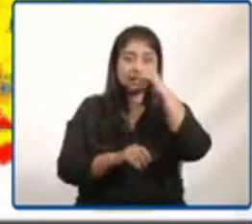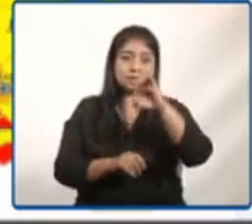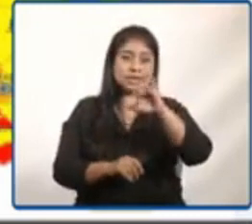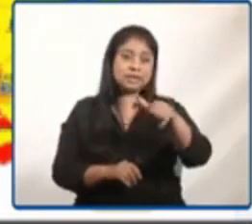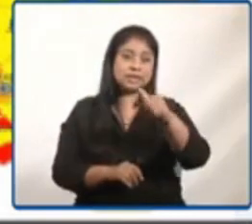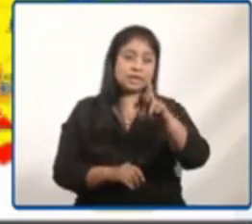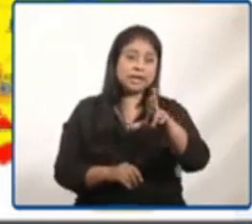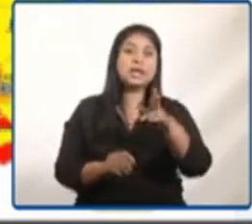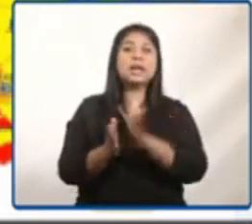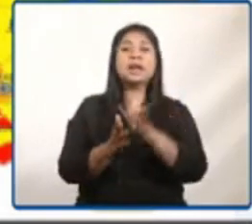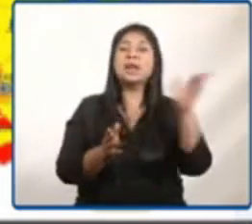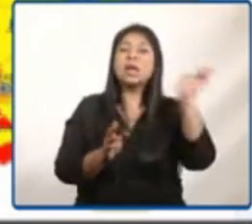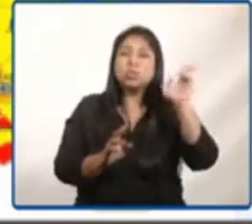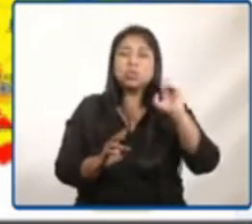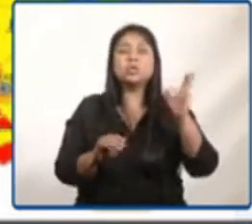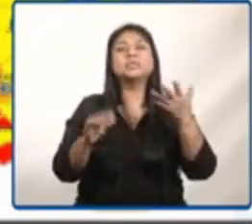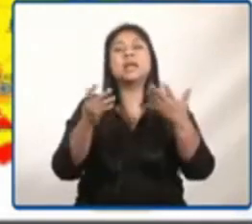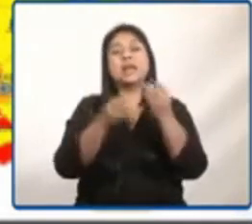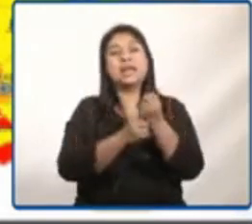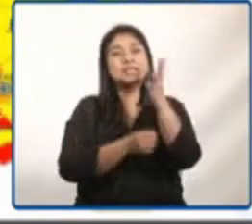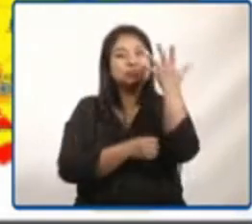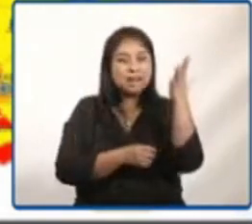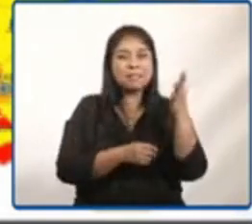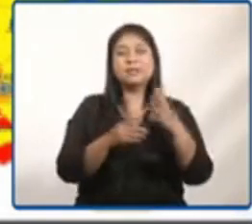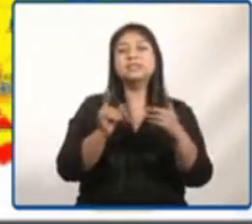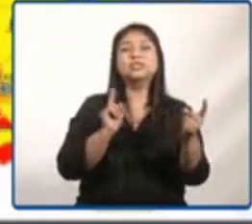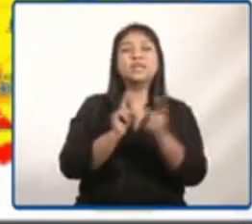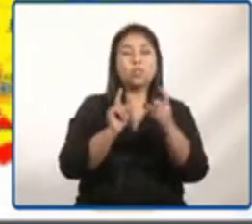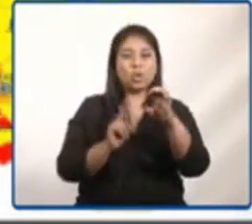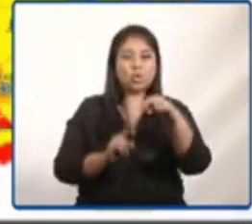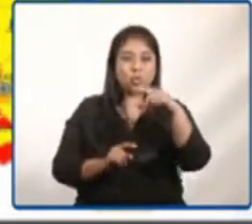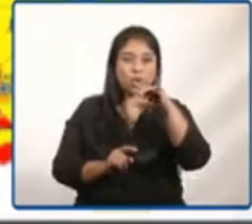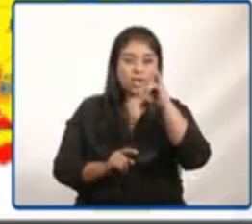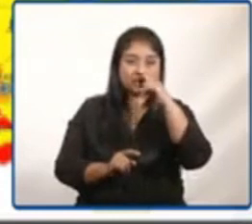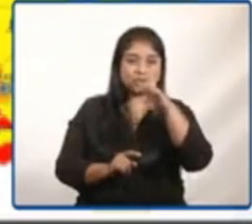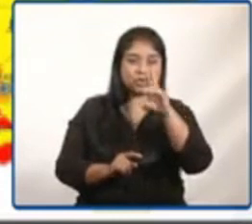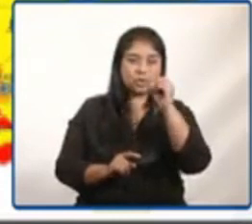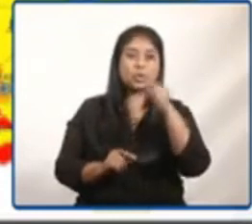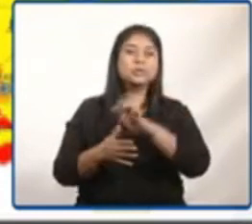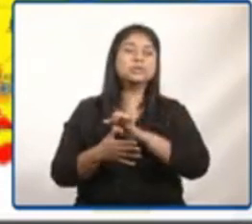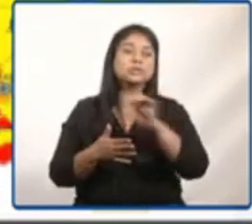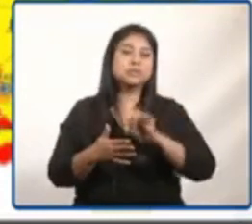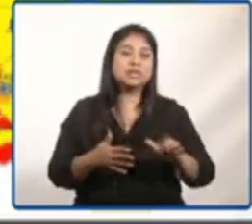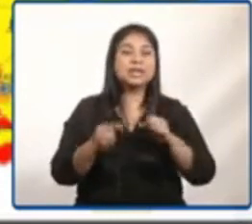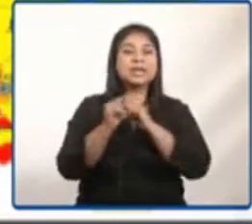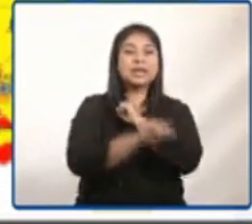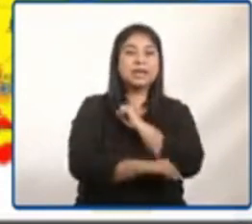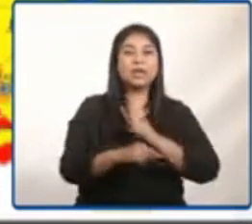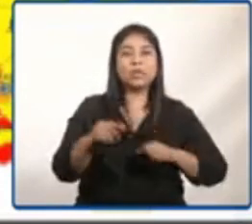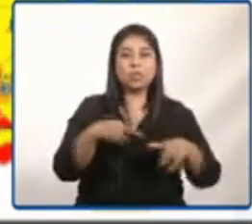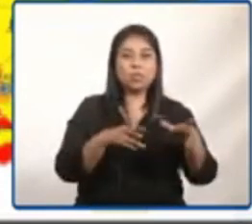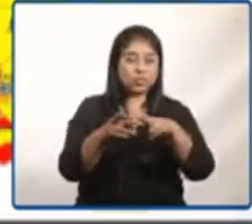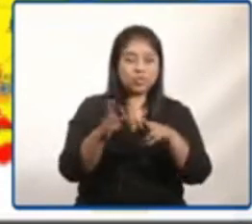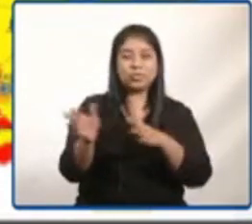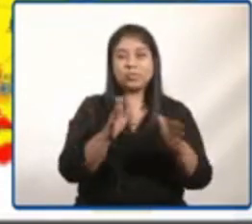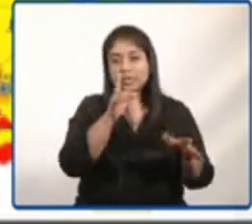La Ruidosa, Las Palmas, Los Encuentros, en Poptún, en Río Hondo, Punta de Palma, también en